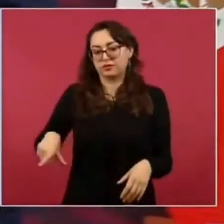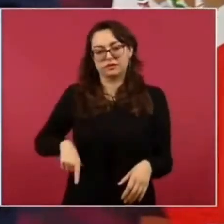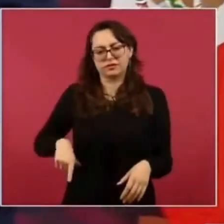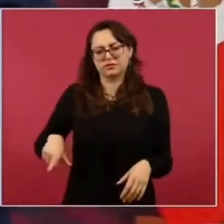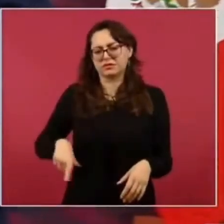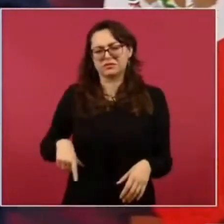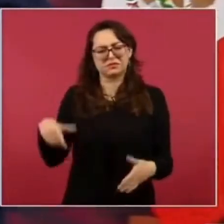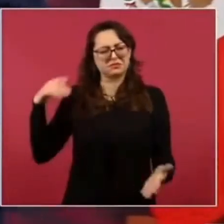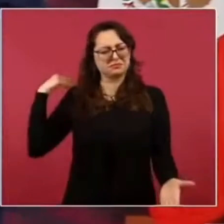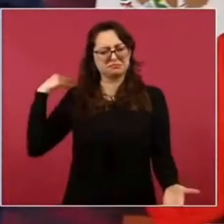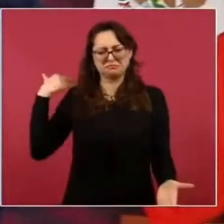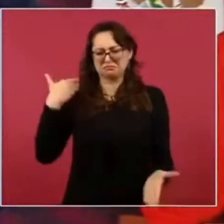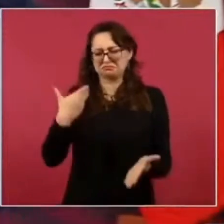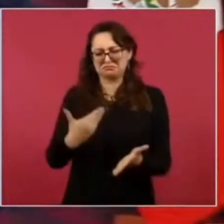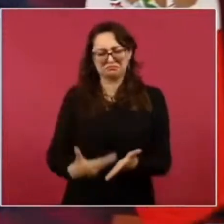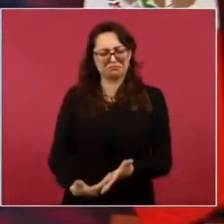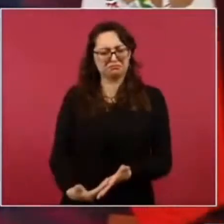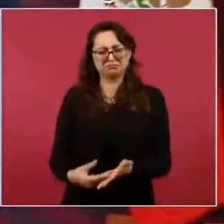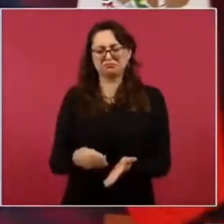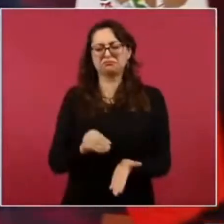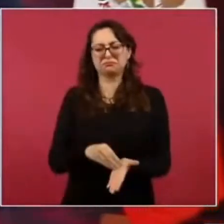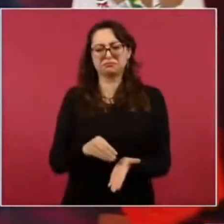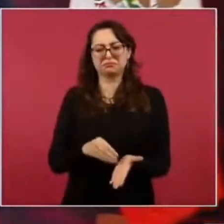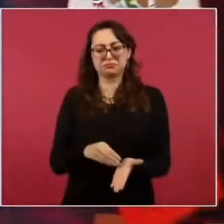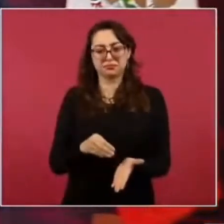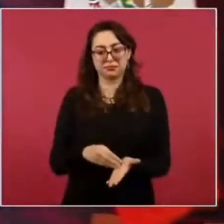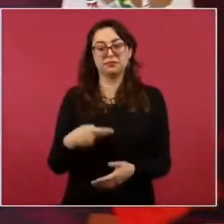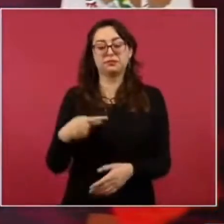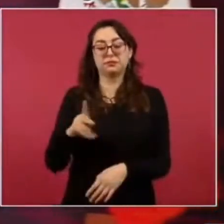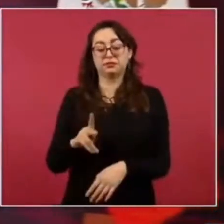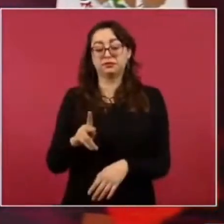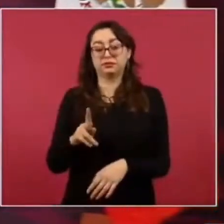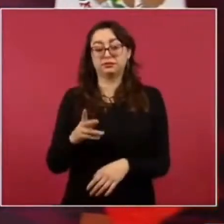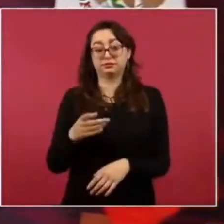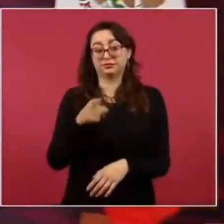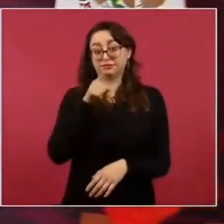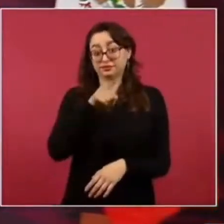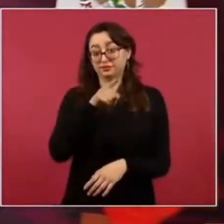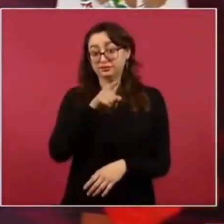lo sigue siendo, ¿no? Pero en ese entonces